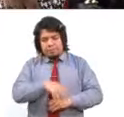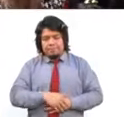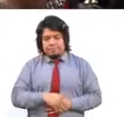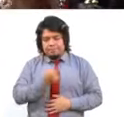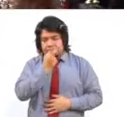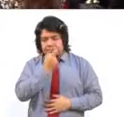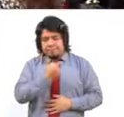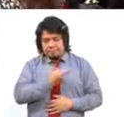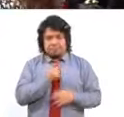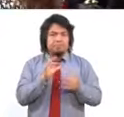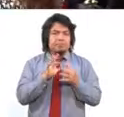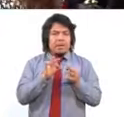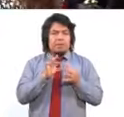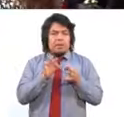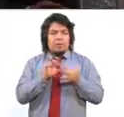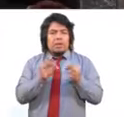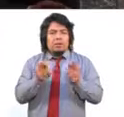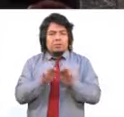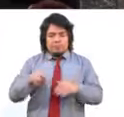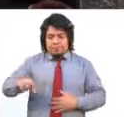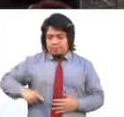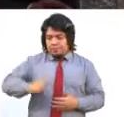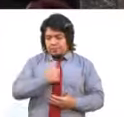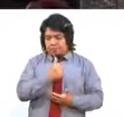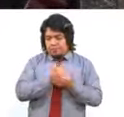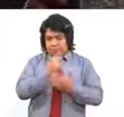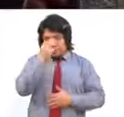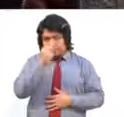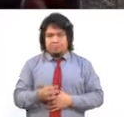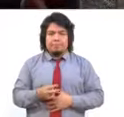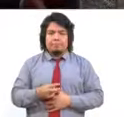han estado implementando en el gobierno capitalino,